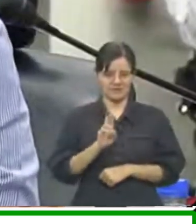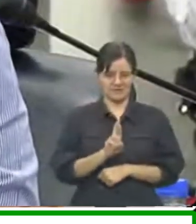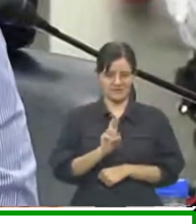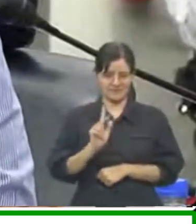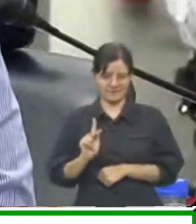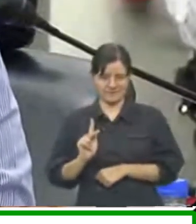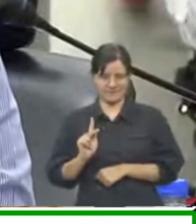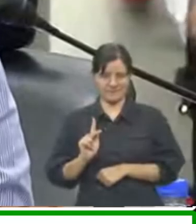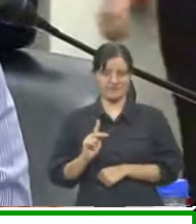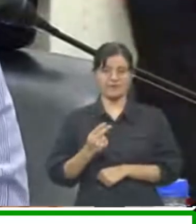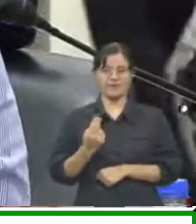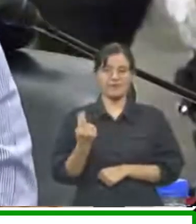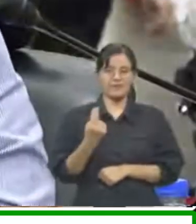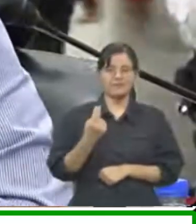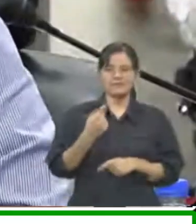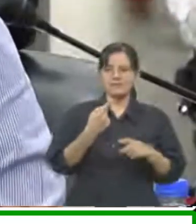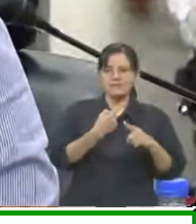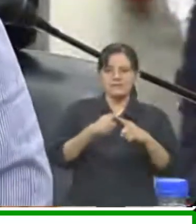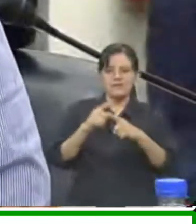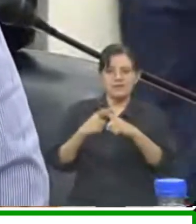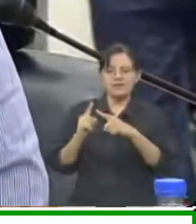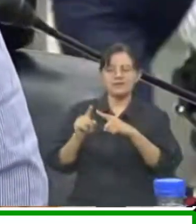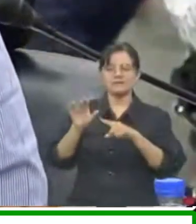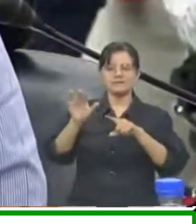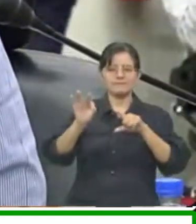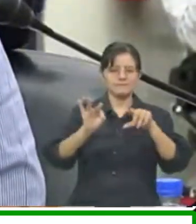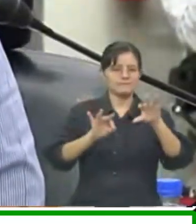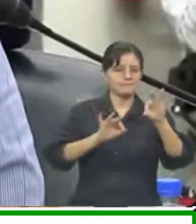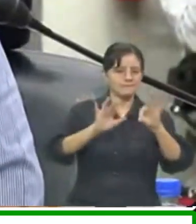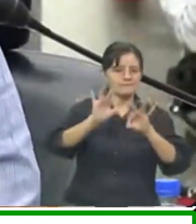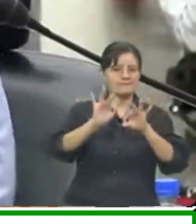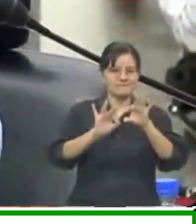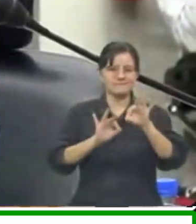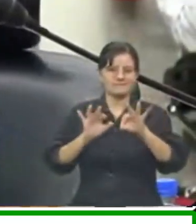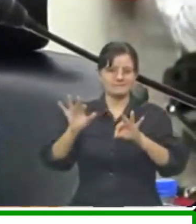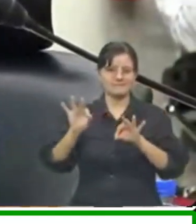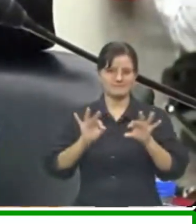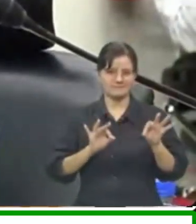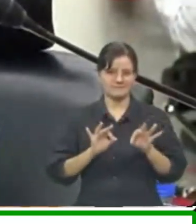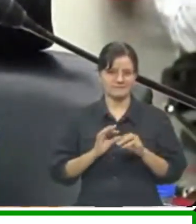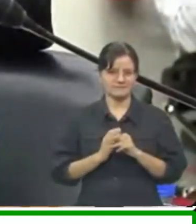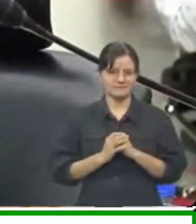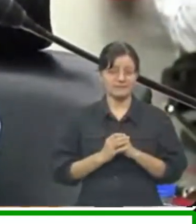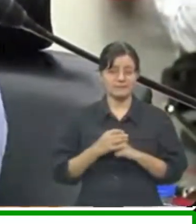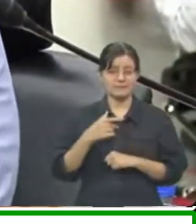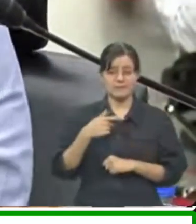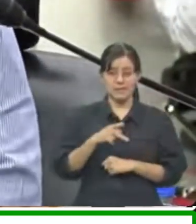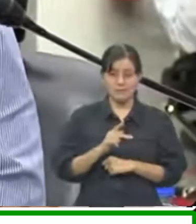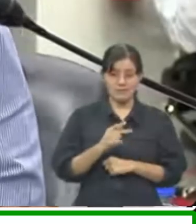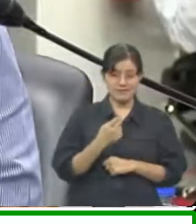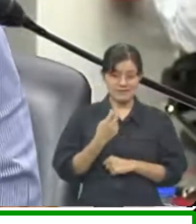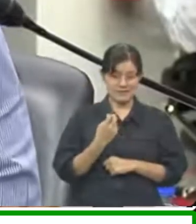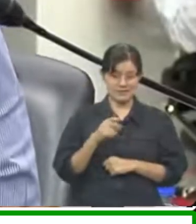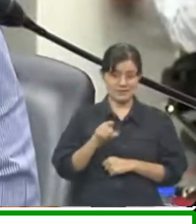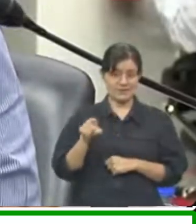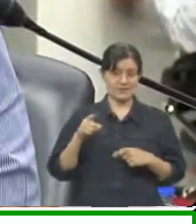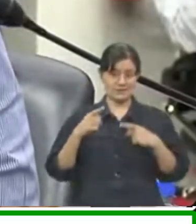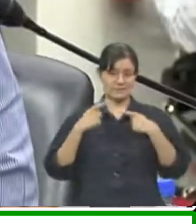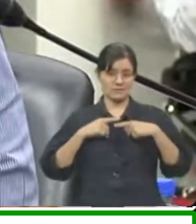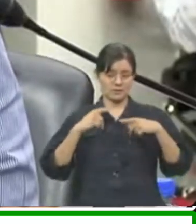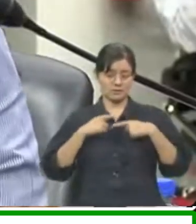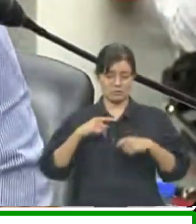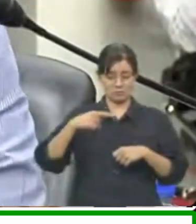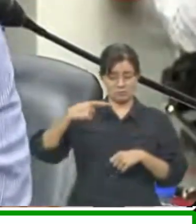la pluralidad. Pero esto no implica que esa pluralidad contravenga el mandato